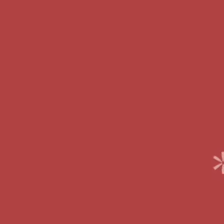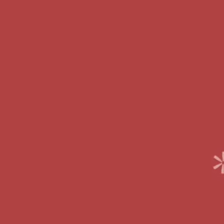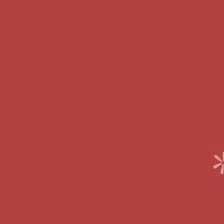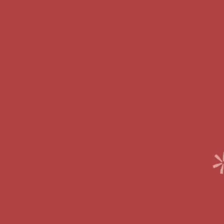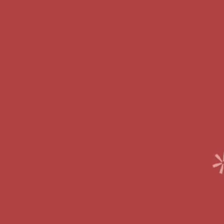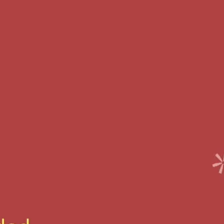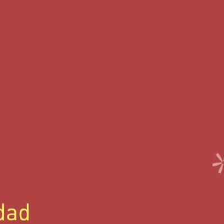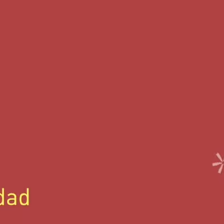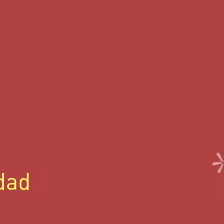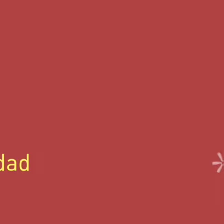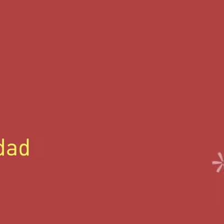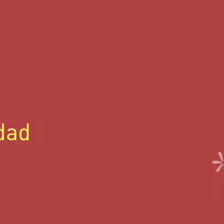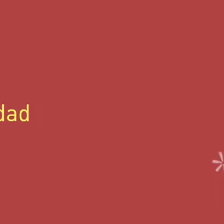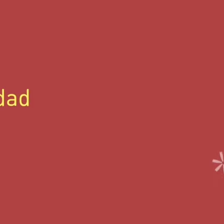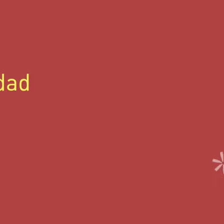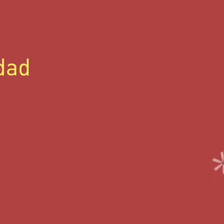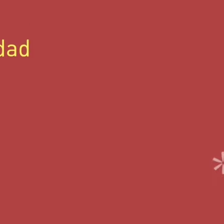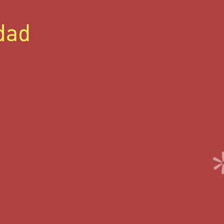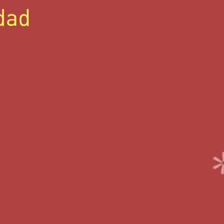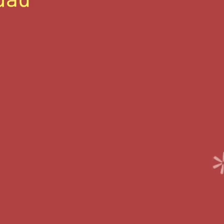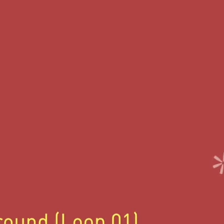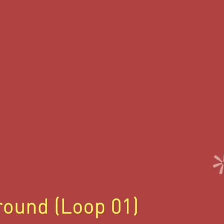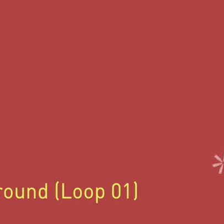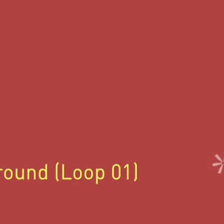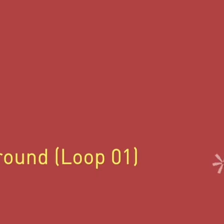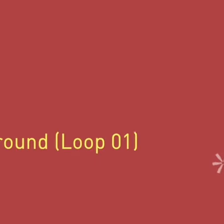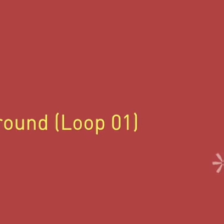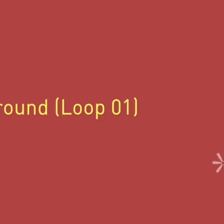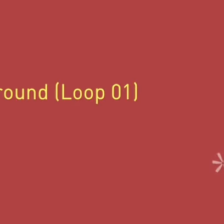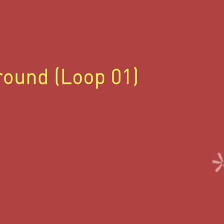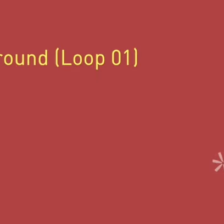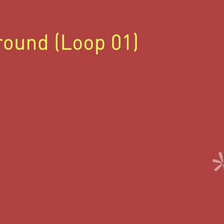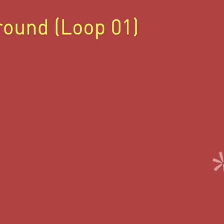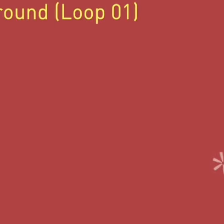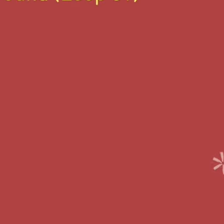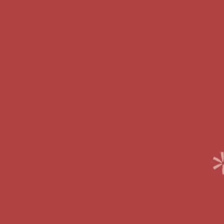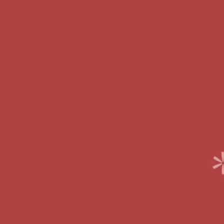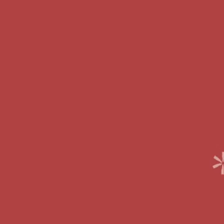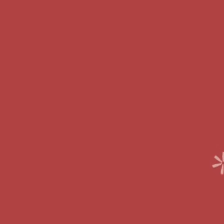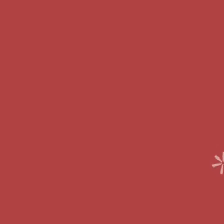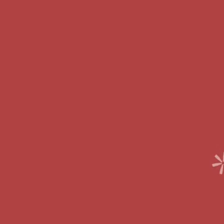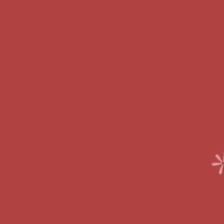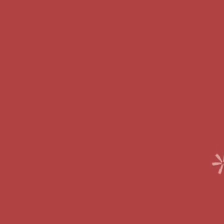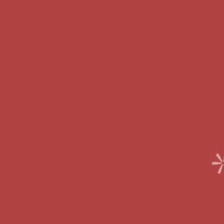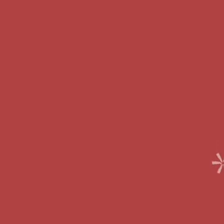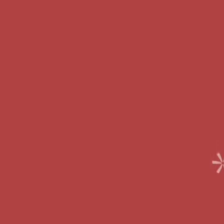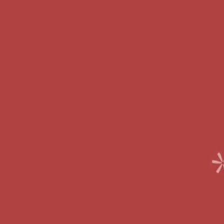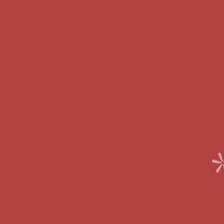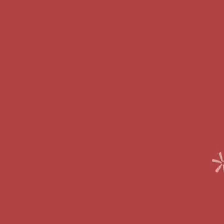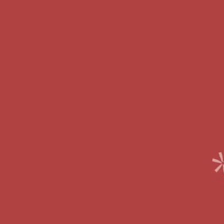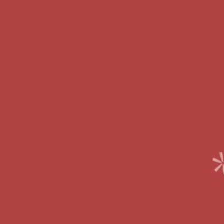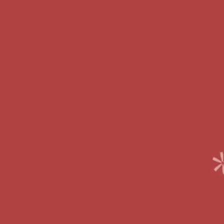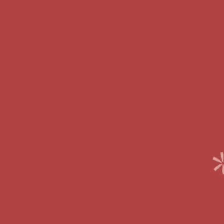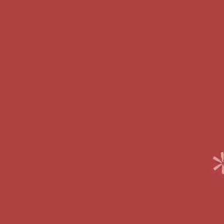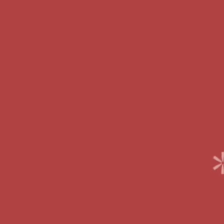regl todas las historias terminar mi